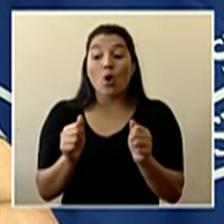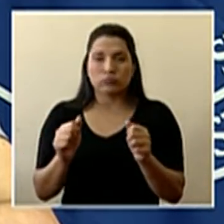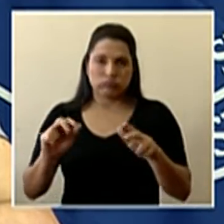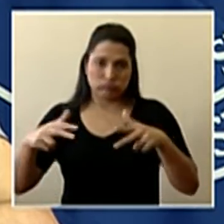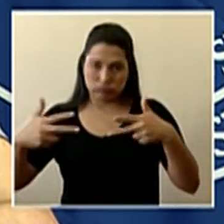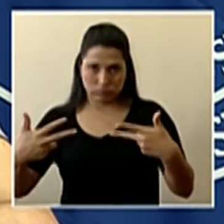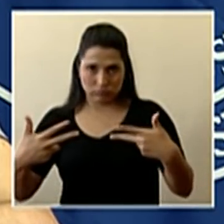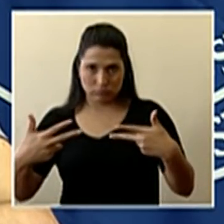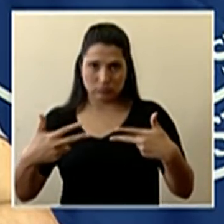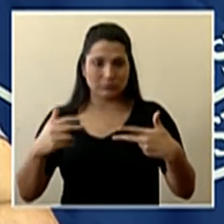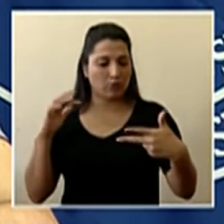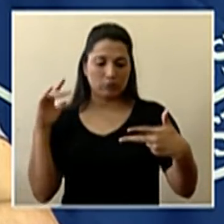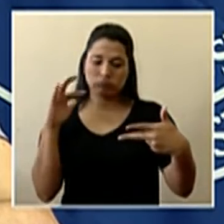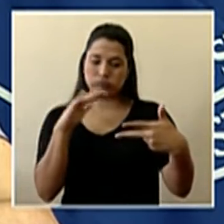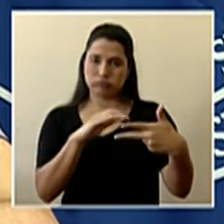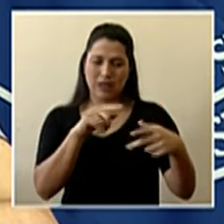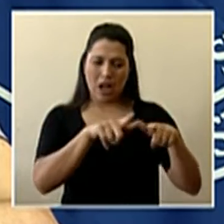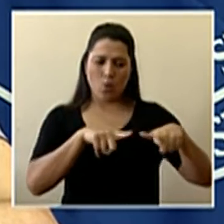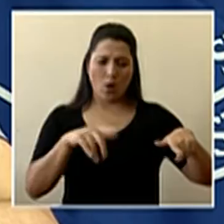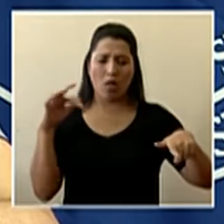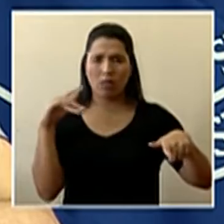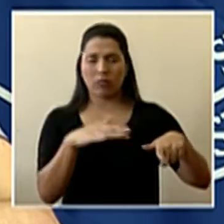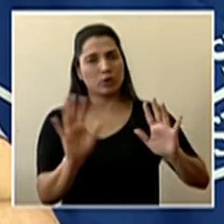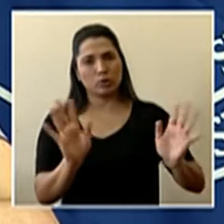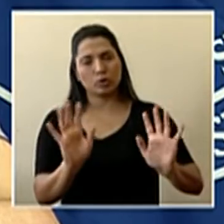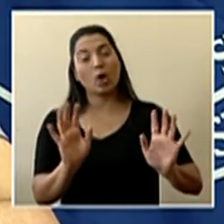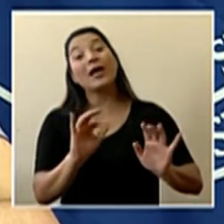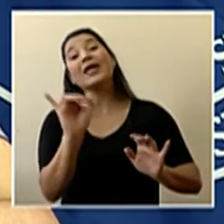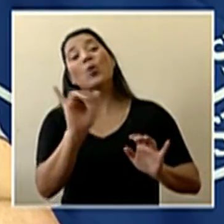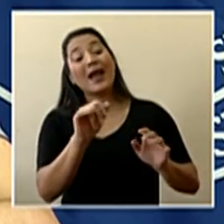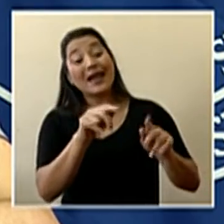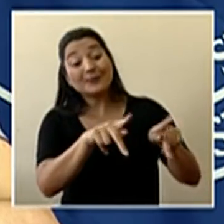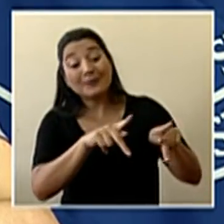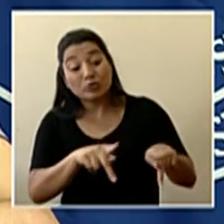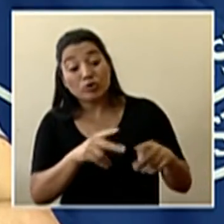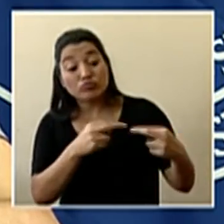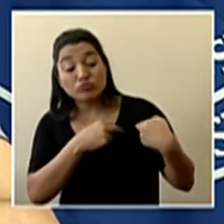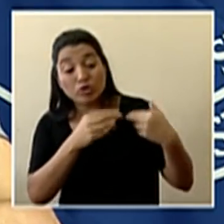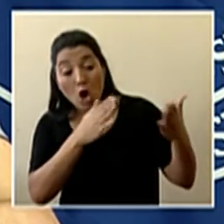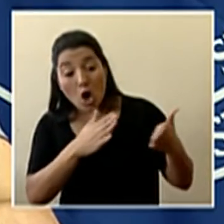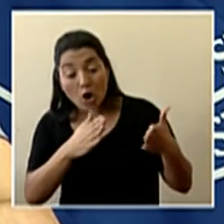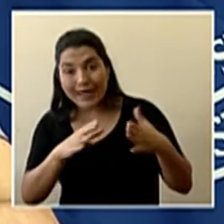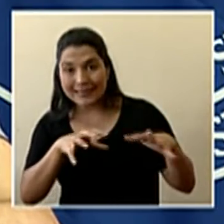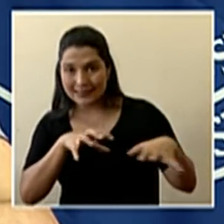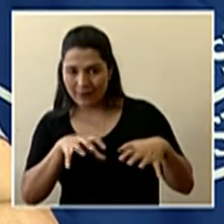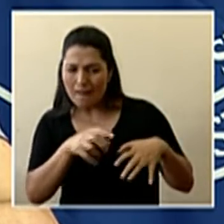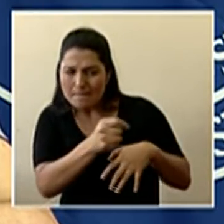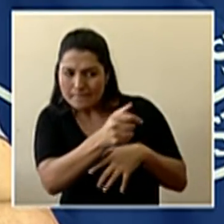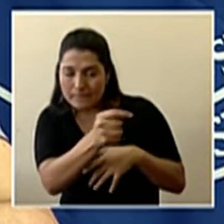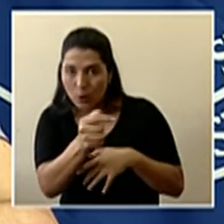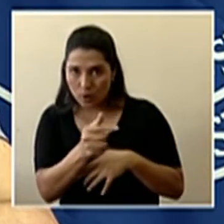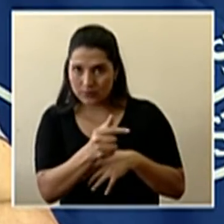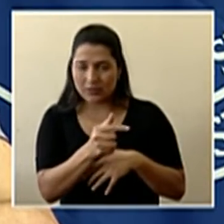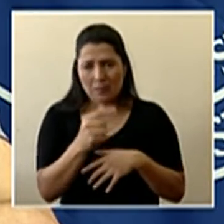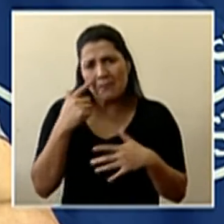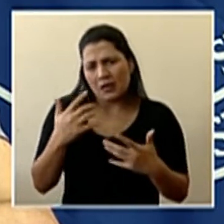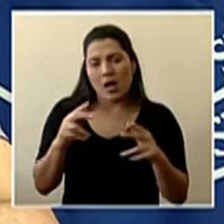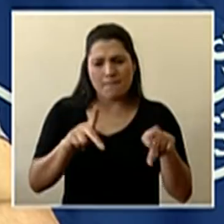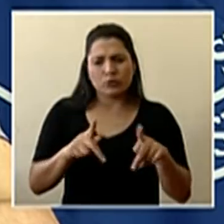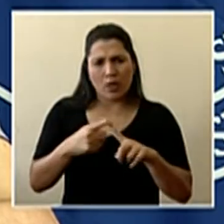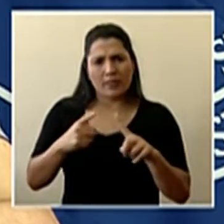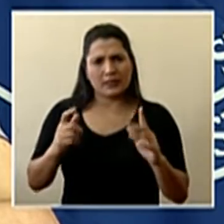logística. Eso lo hemos indicado desde un inicio. Es importante también que las personas en sus casas tengan esa posibilidad de acceder